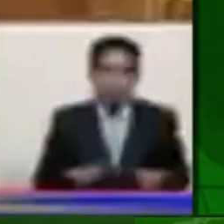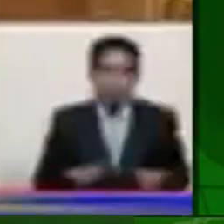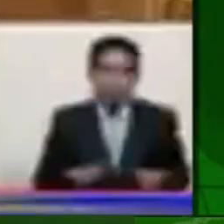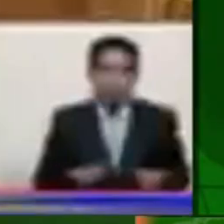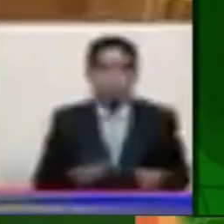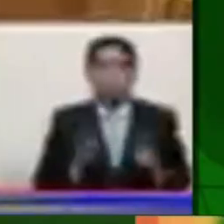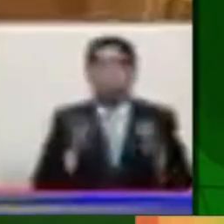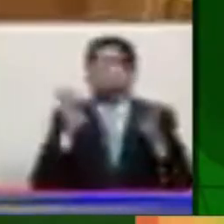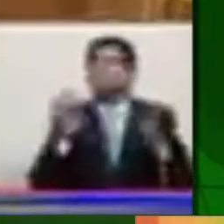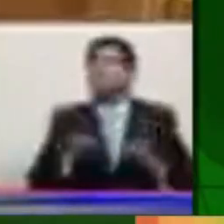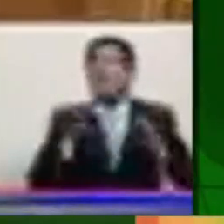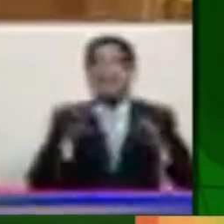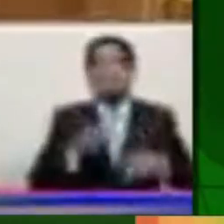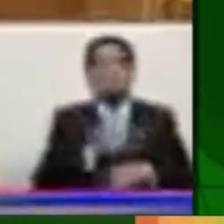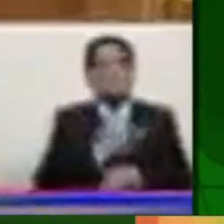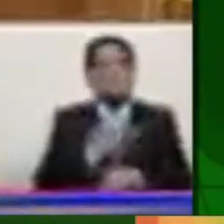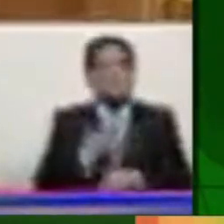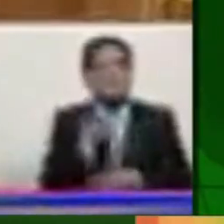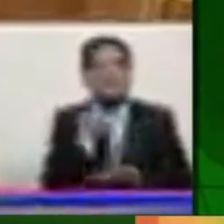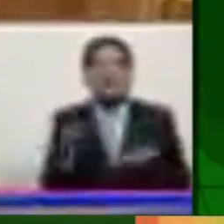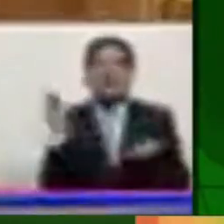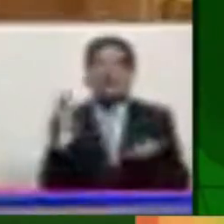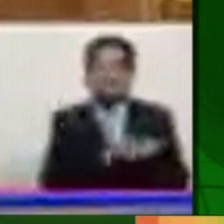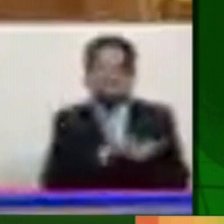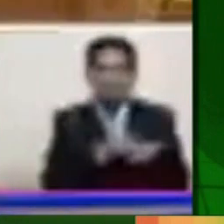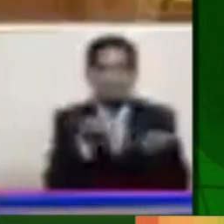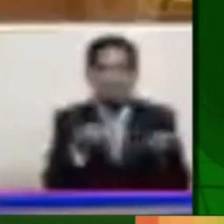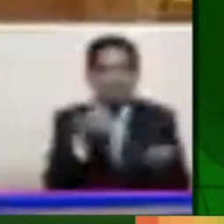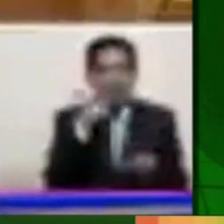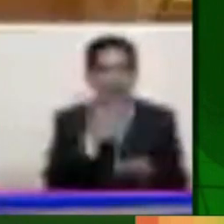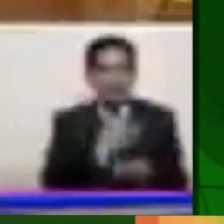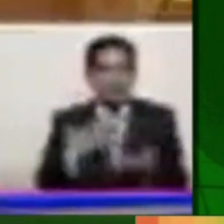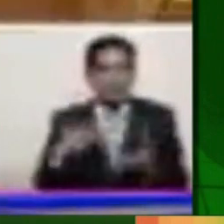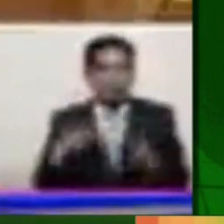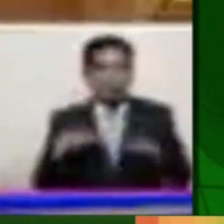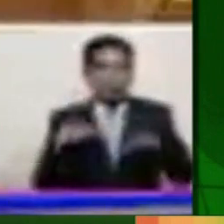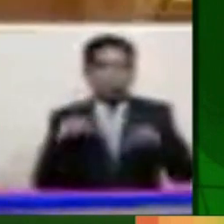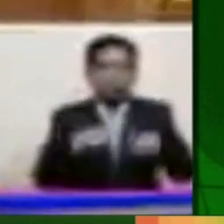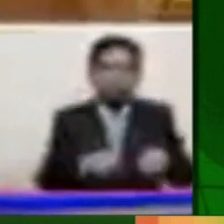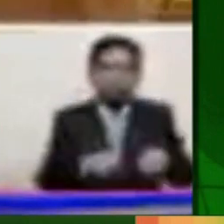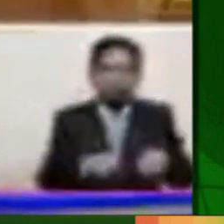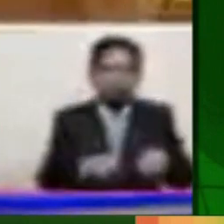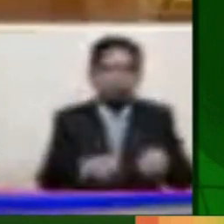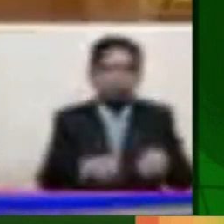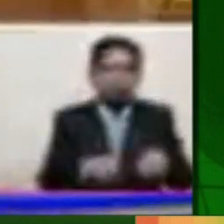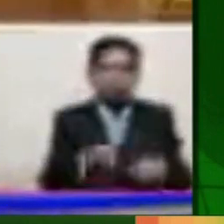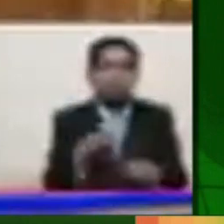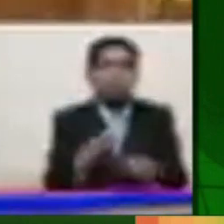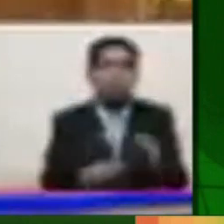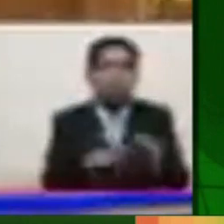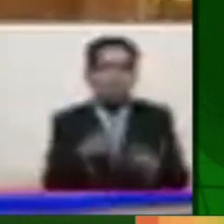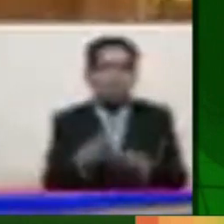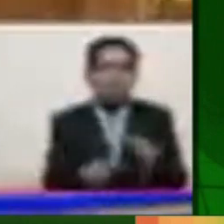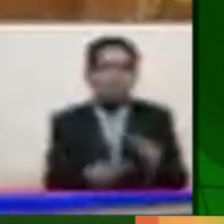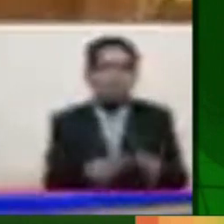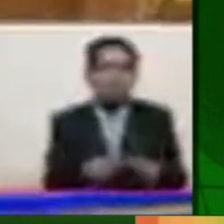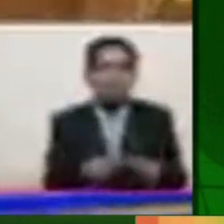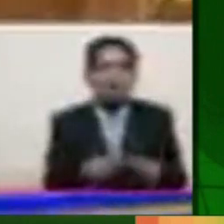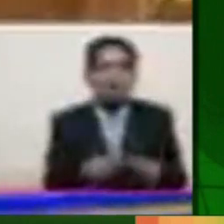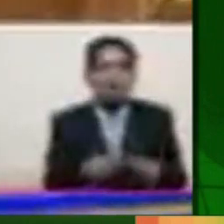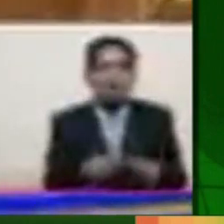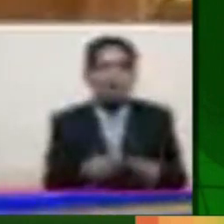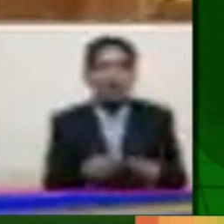Guaidó. Y otra vez hoy pretende tomar el poder político por vía de la